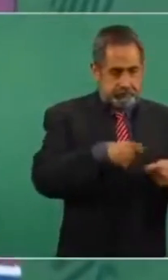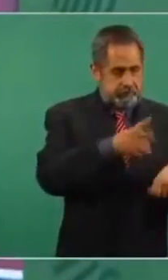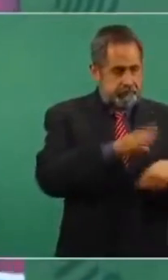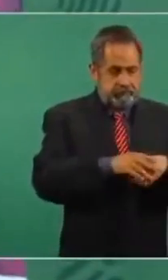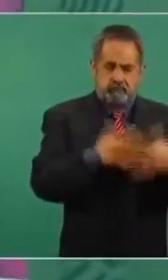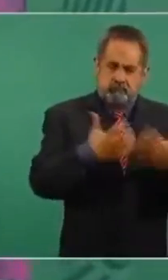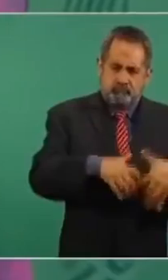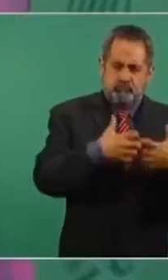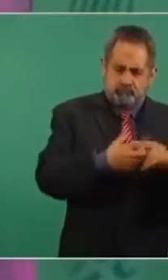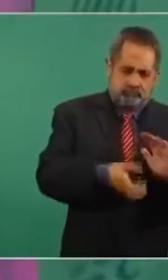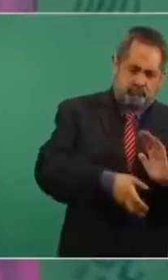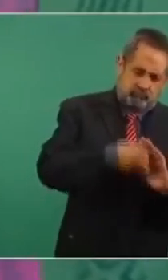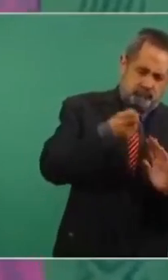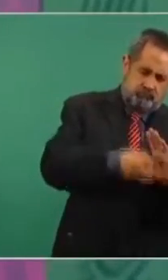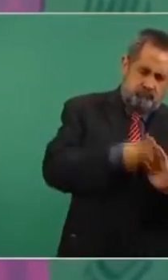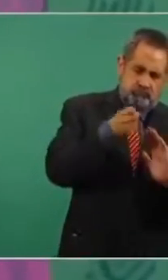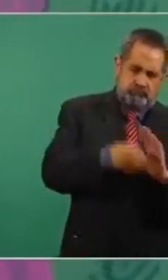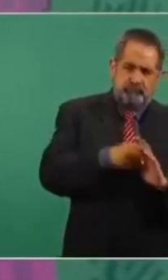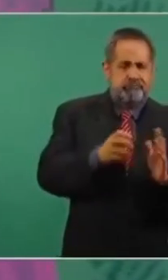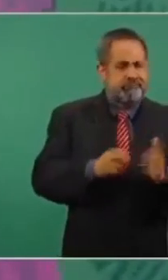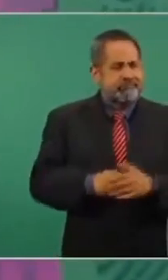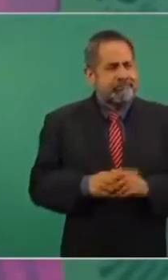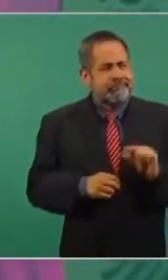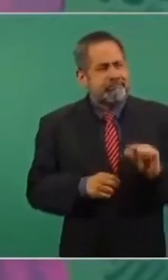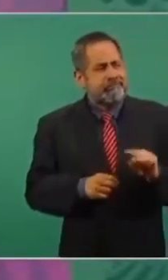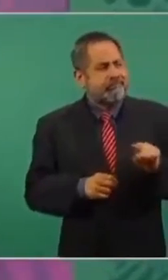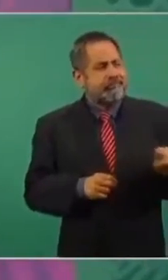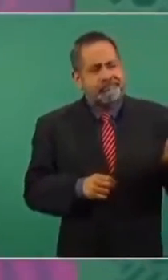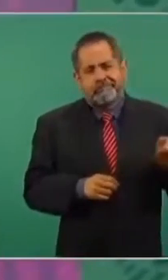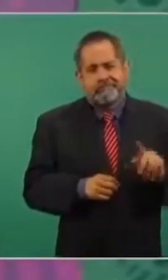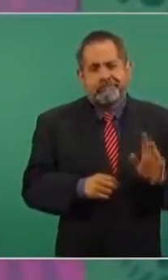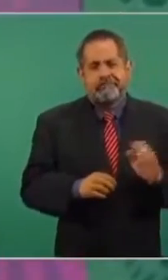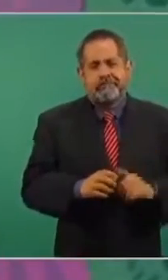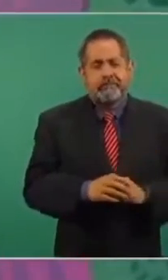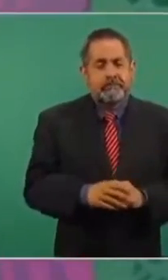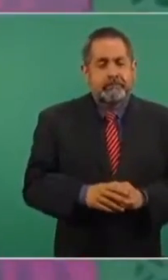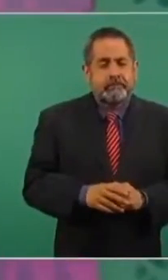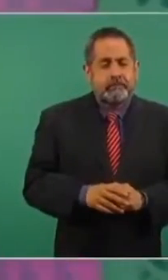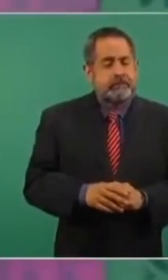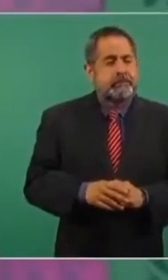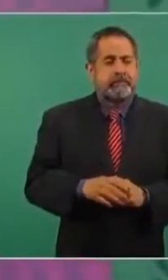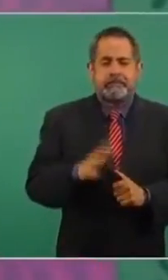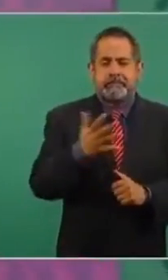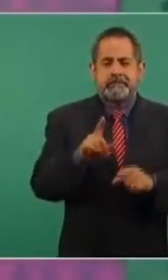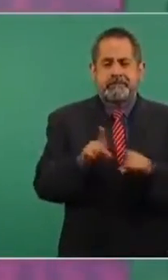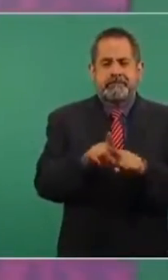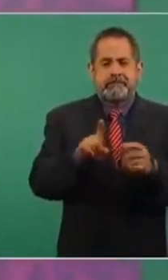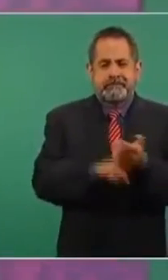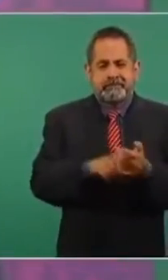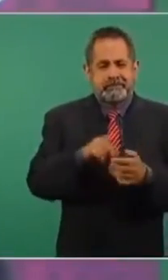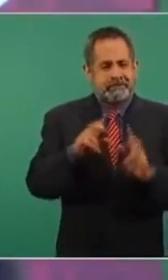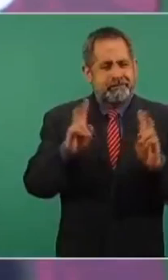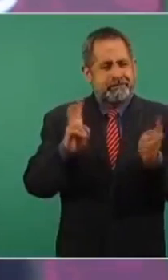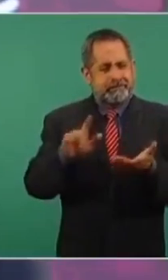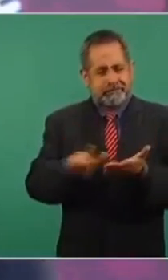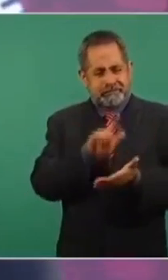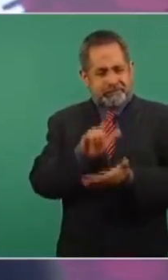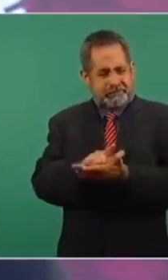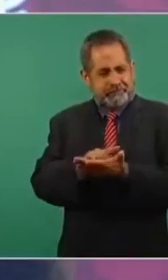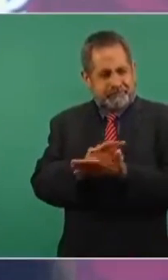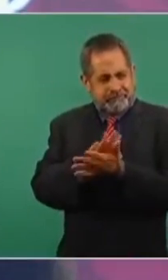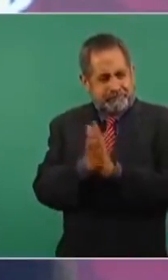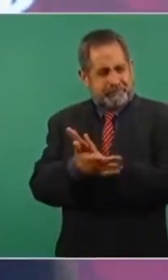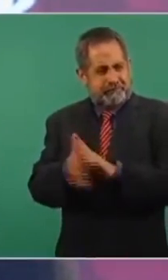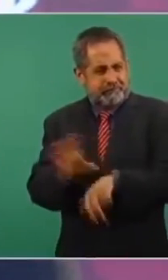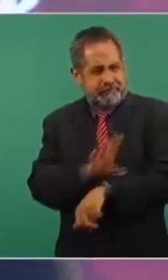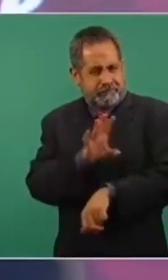trabajando, donde hay inversión. Es un poco lo que sucedió también con la reforma energética.